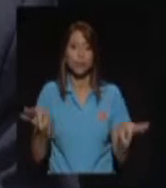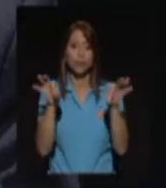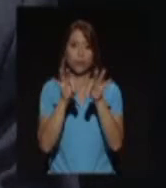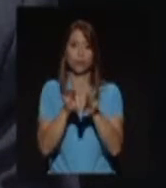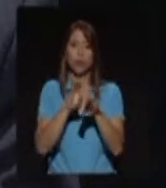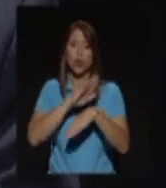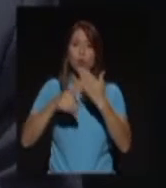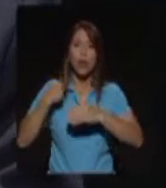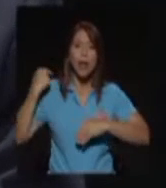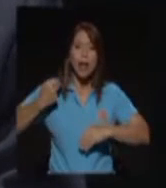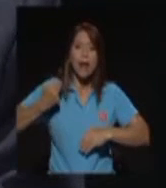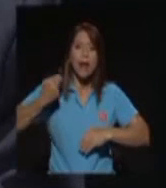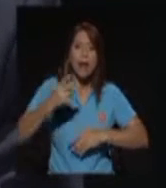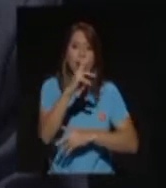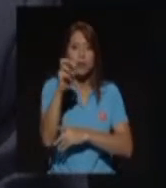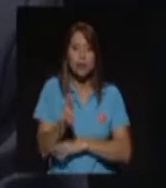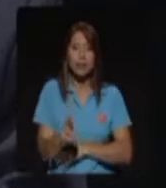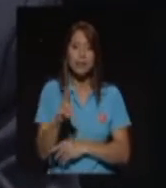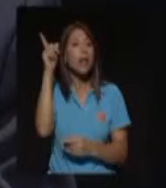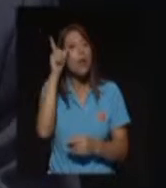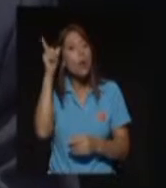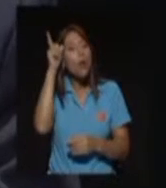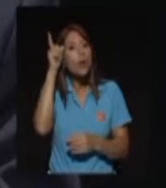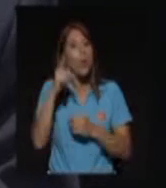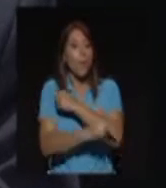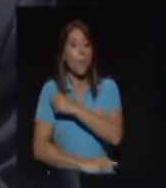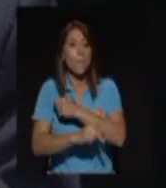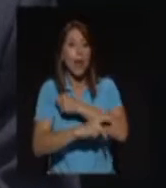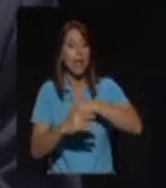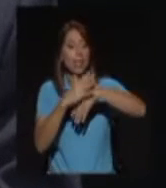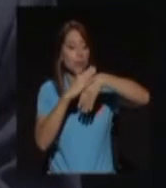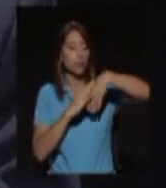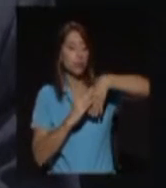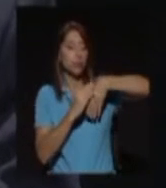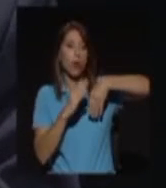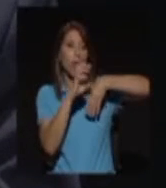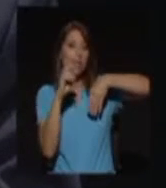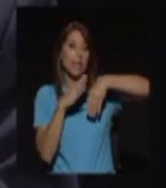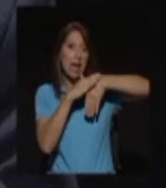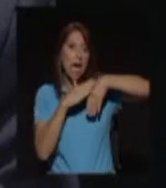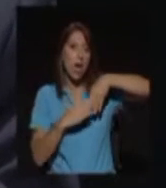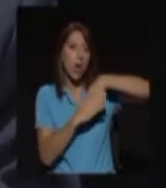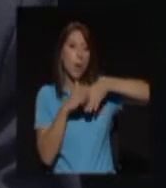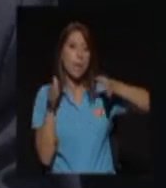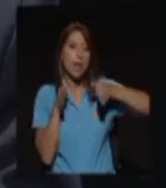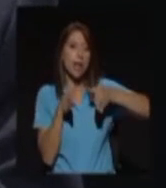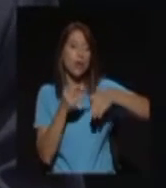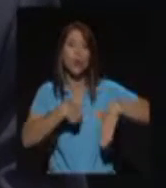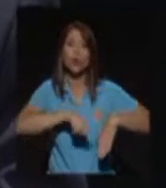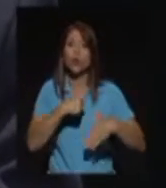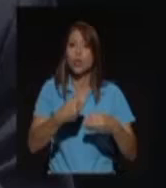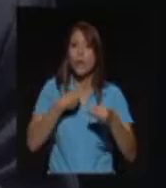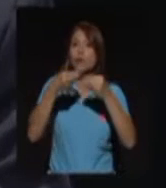durante toda la historia costarricense, y es lógico, un país pequeño, tenemos una cantidad importante de